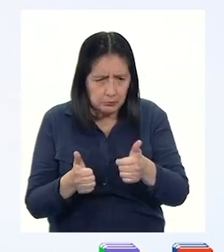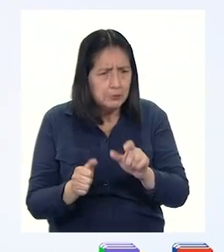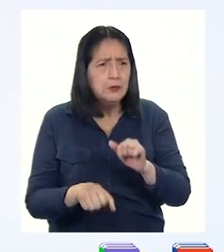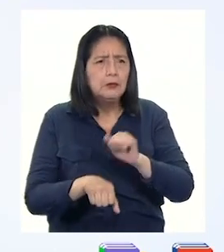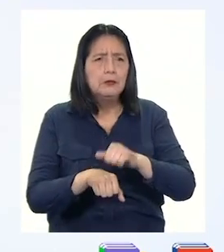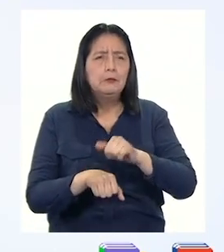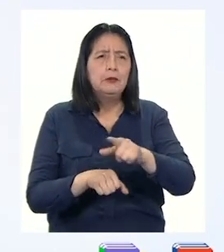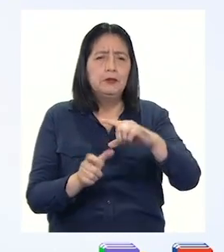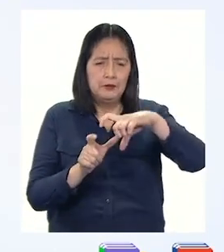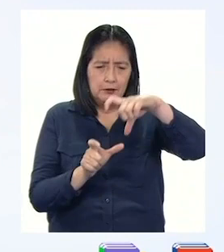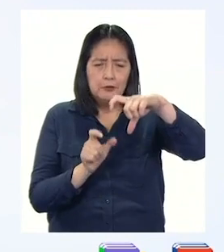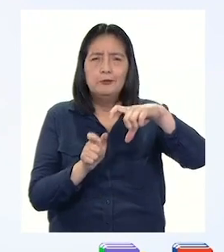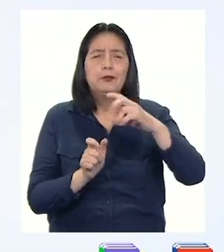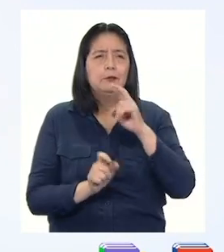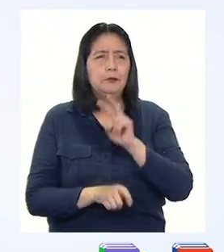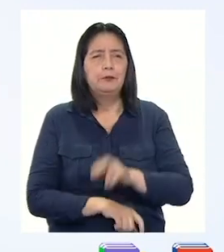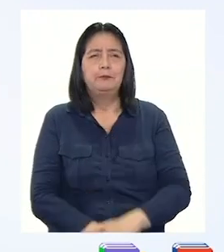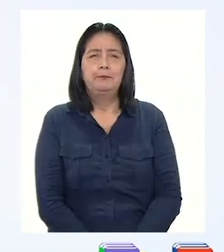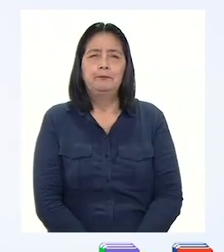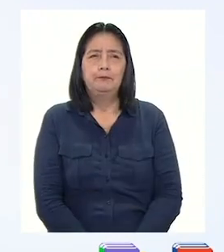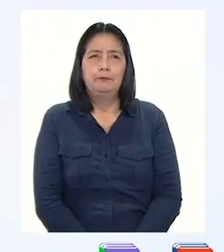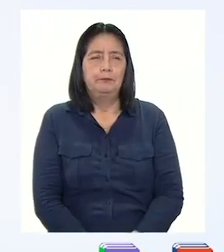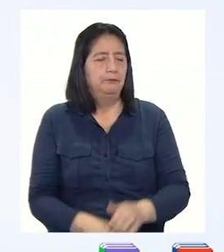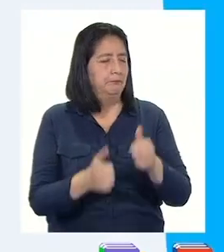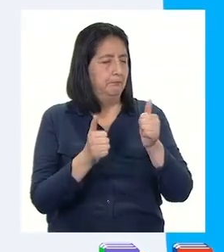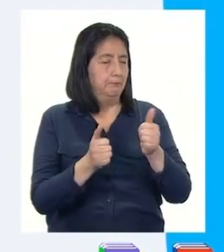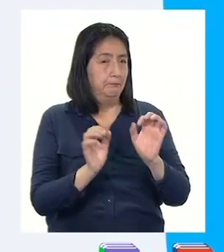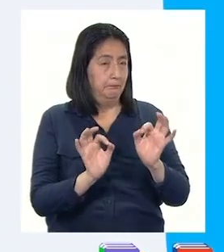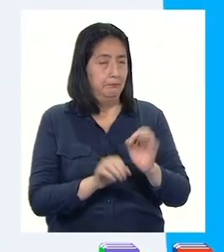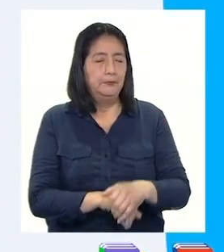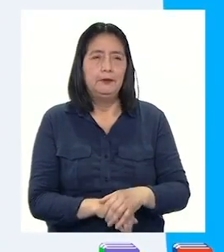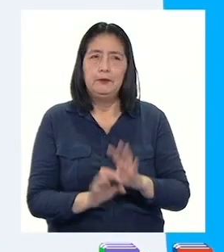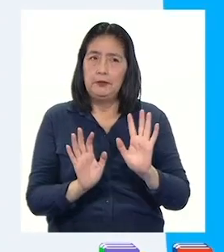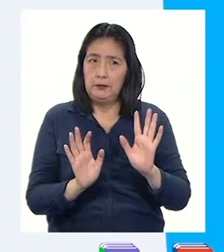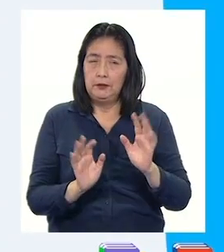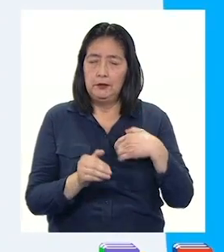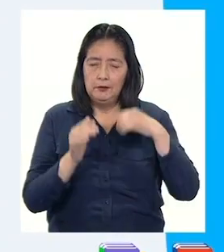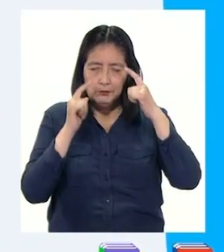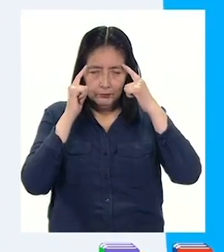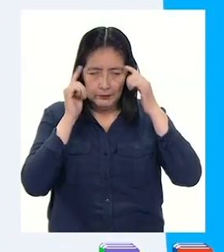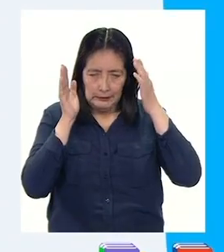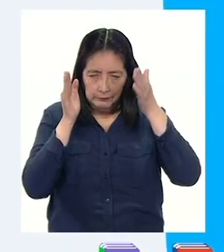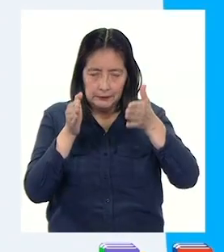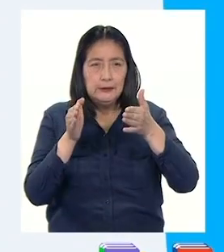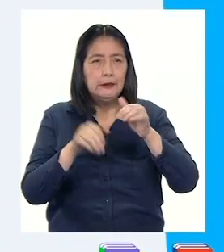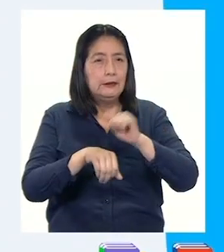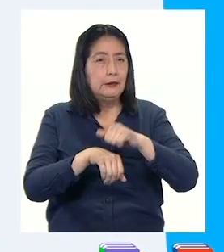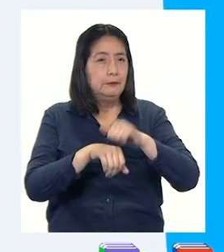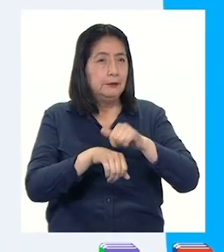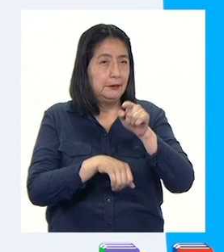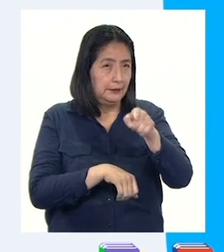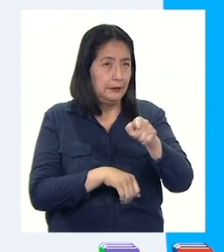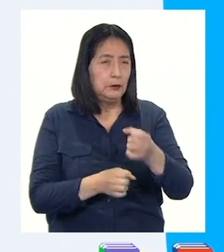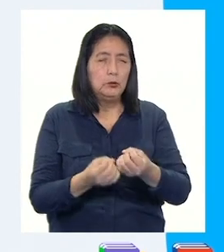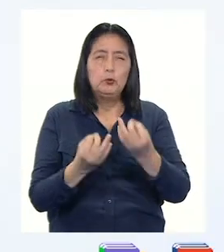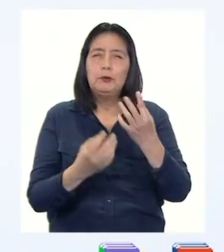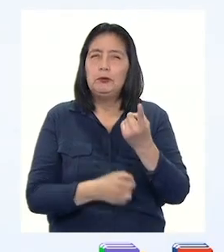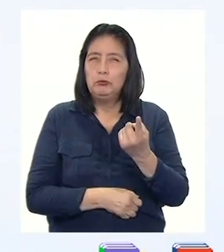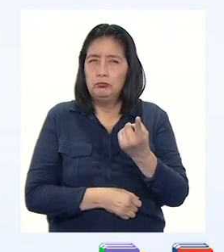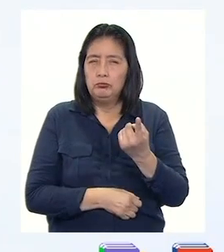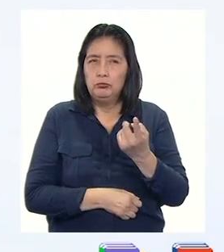las piedritas en la yupana. ¡Muy bien! Vamos a concentrarnos en esta piedrita. ¿Cuánto